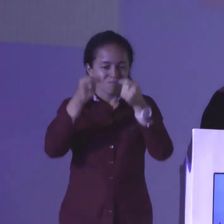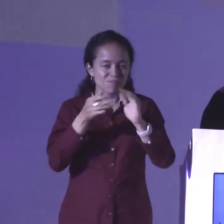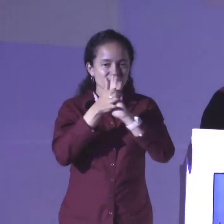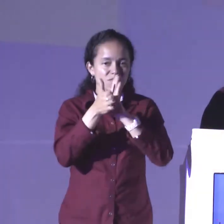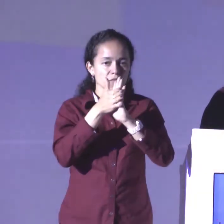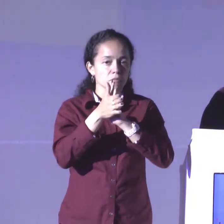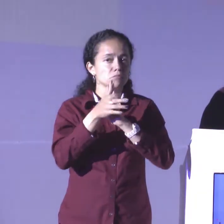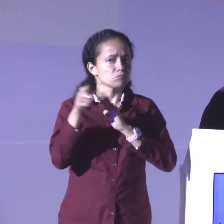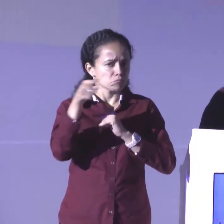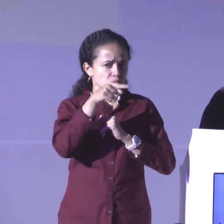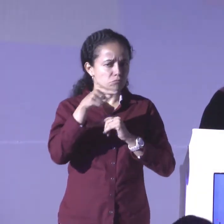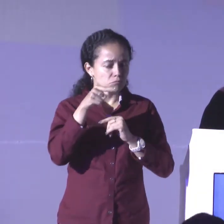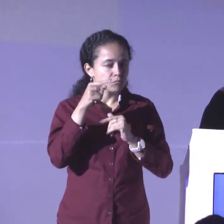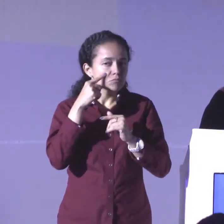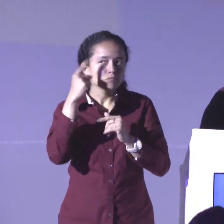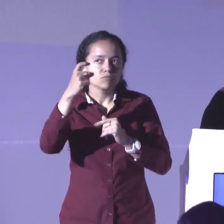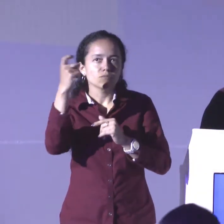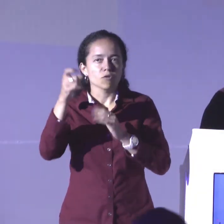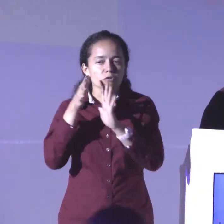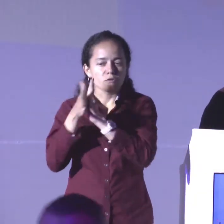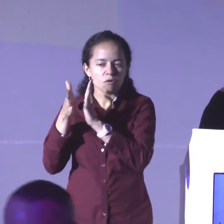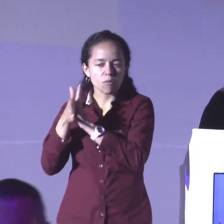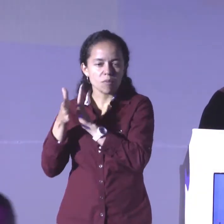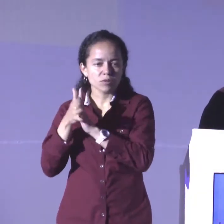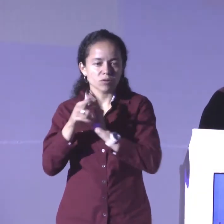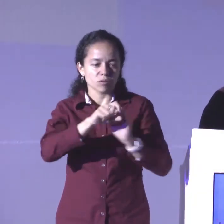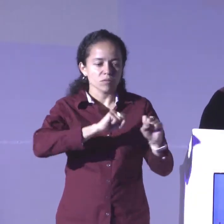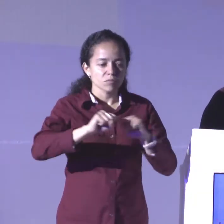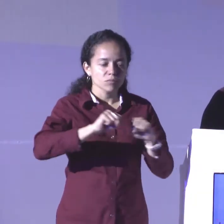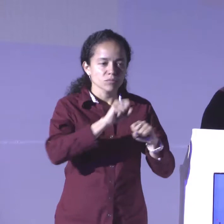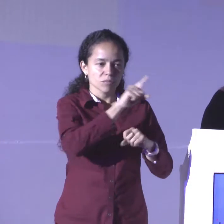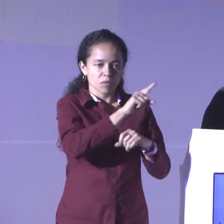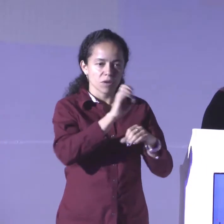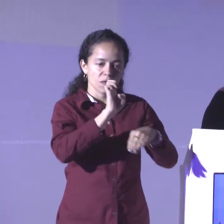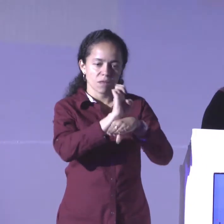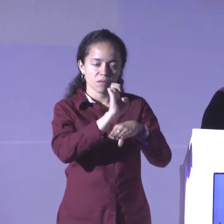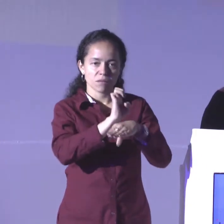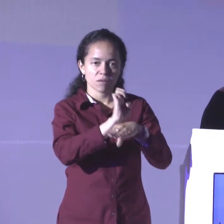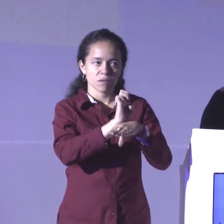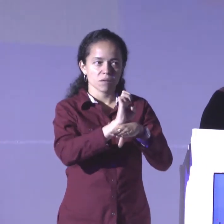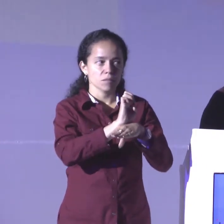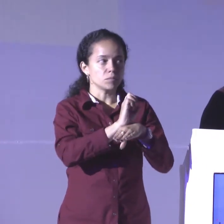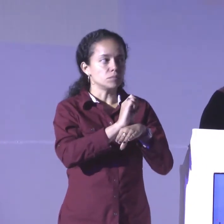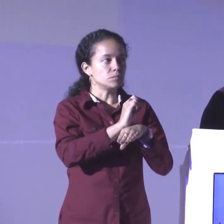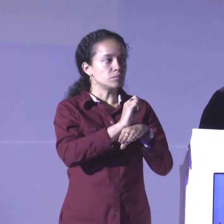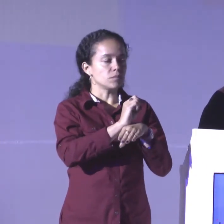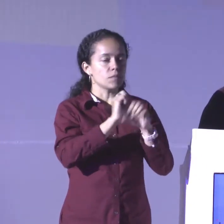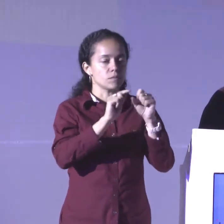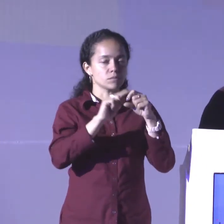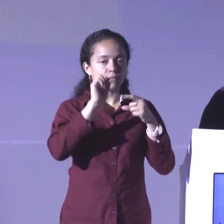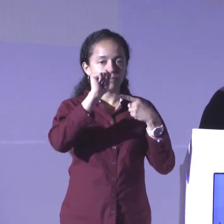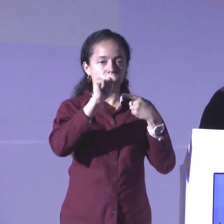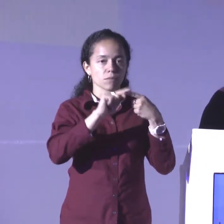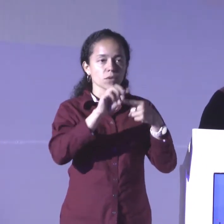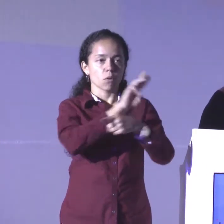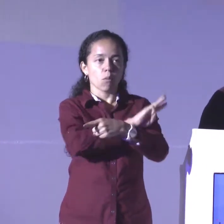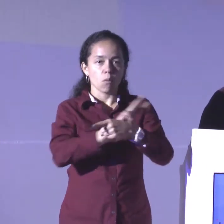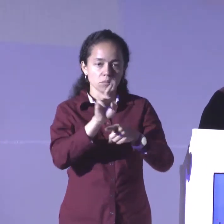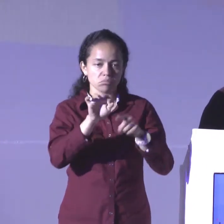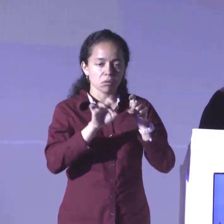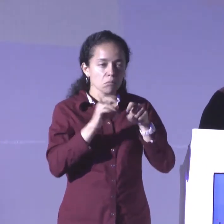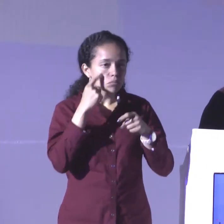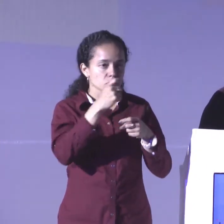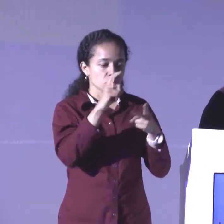cuentas, ¿usted consultó información sobre la gestión de la entidad por medio de alguno de los siguientes canales? A. Página web.